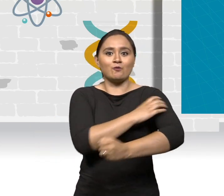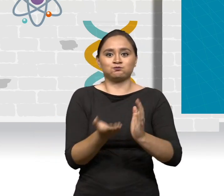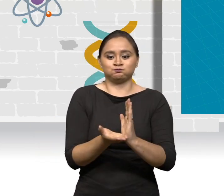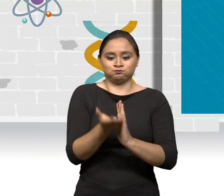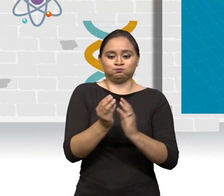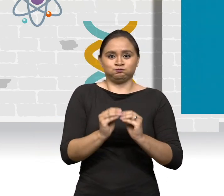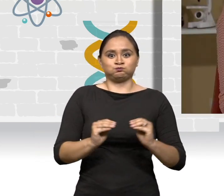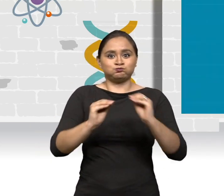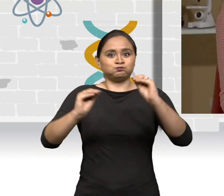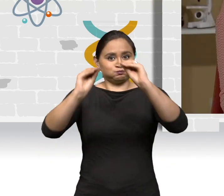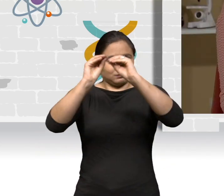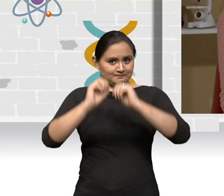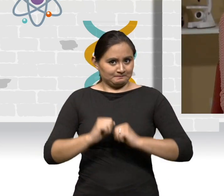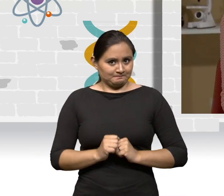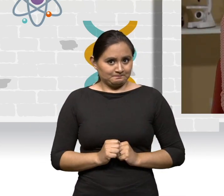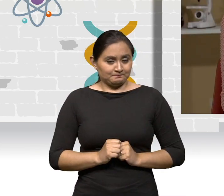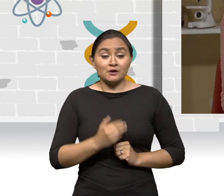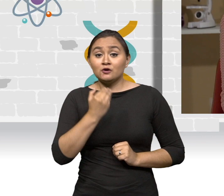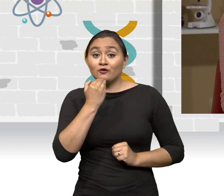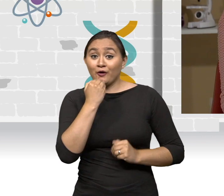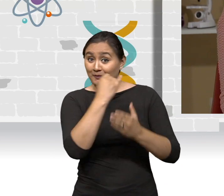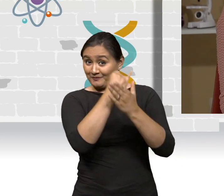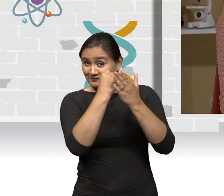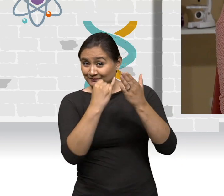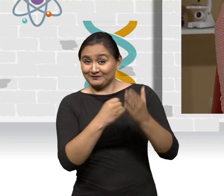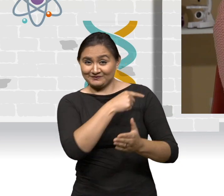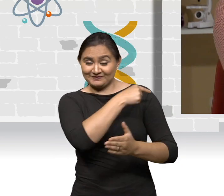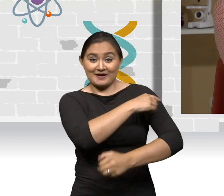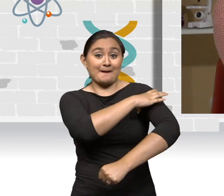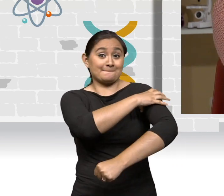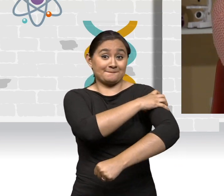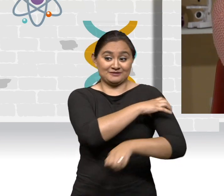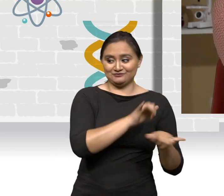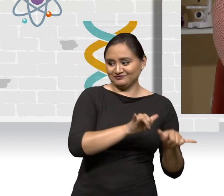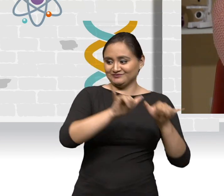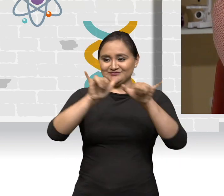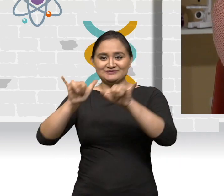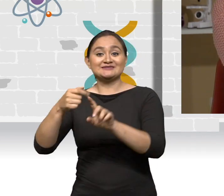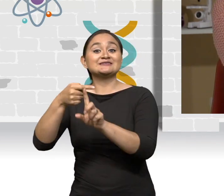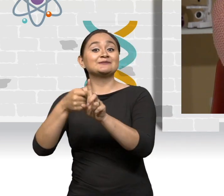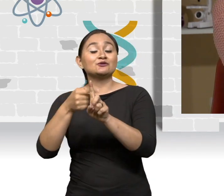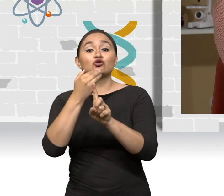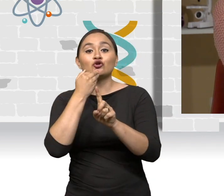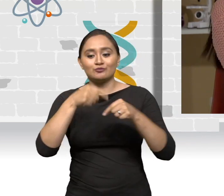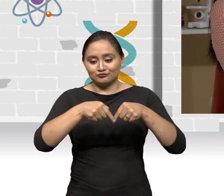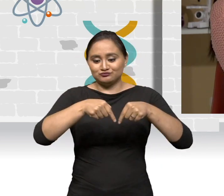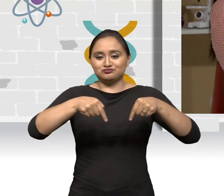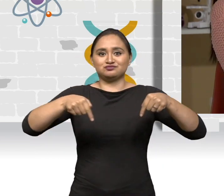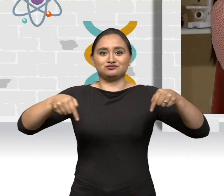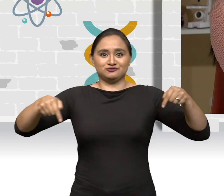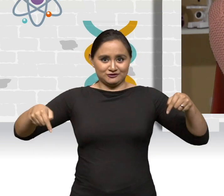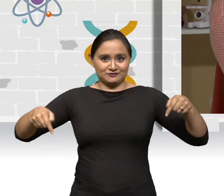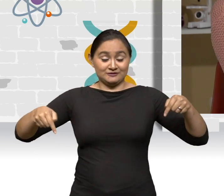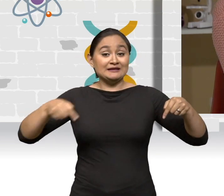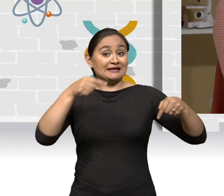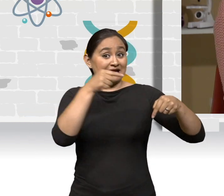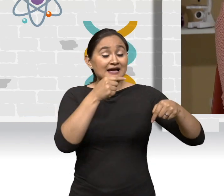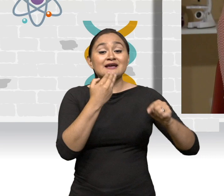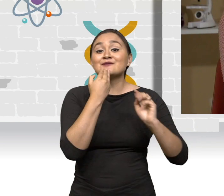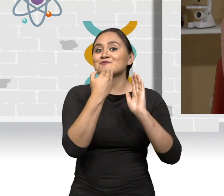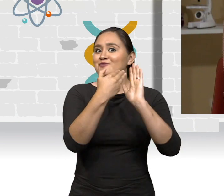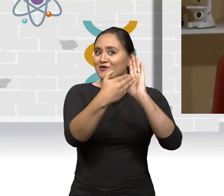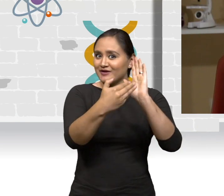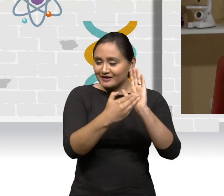presión. Si graficamos la presión versus la temperatura, obtenemos una línea recta. Como en este ejemplo,